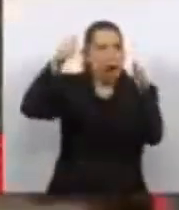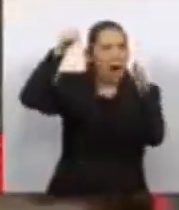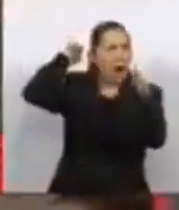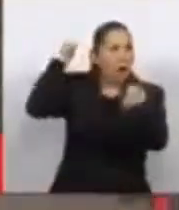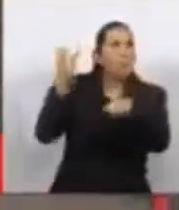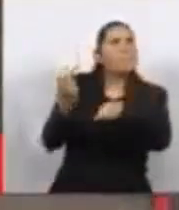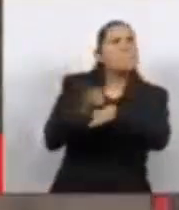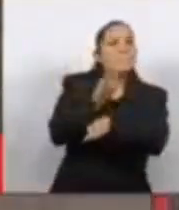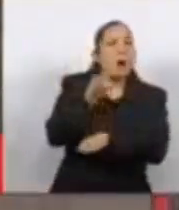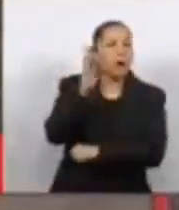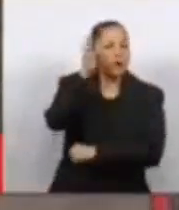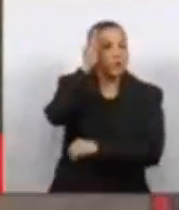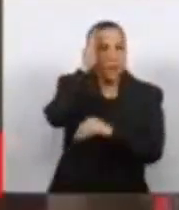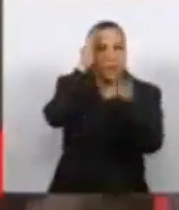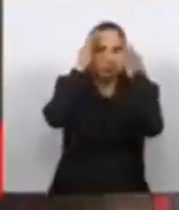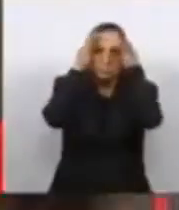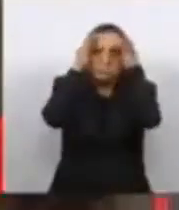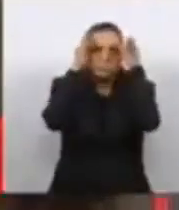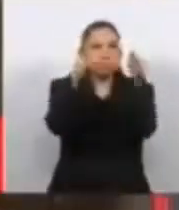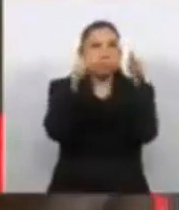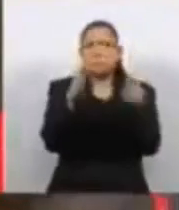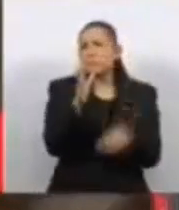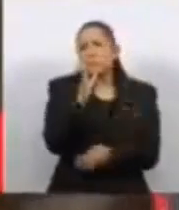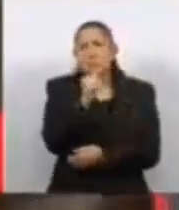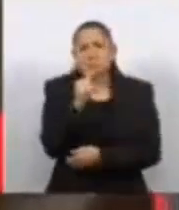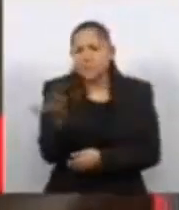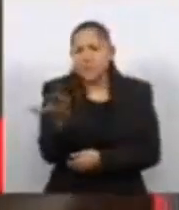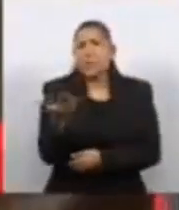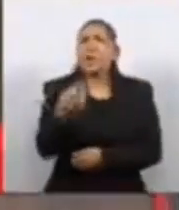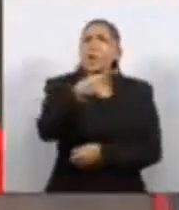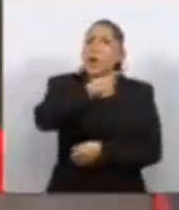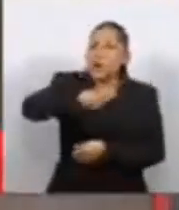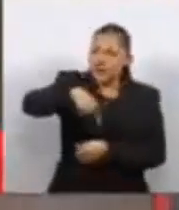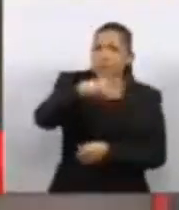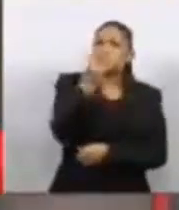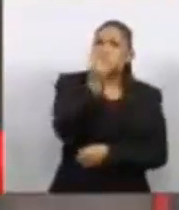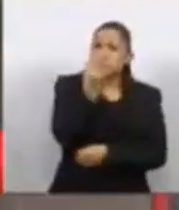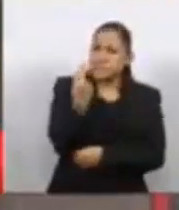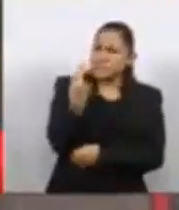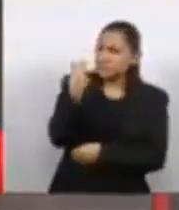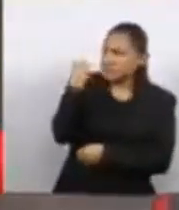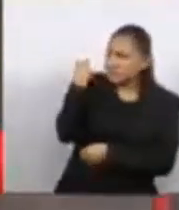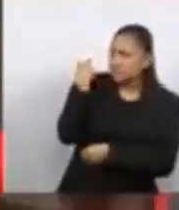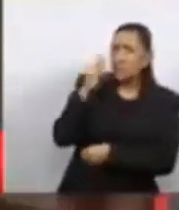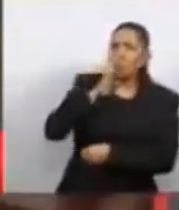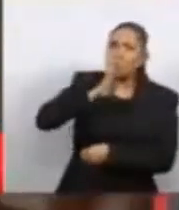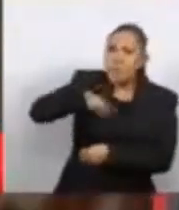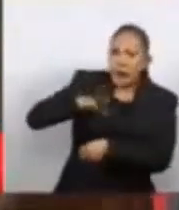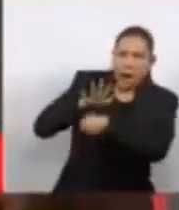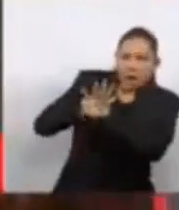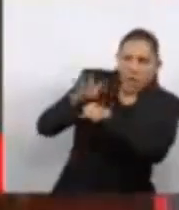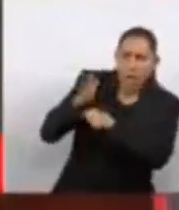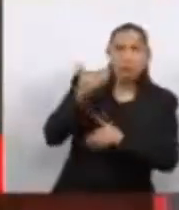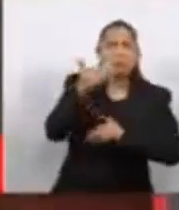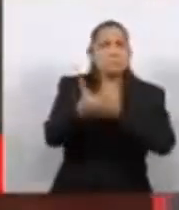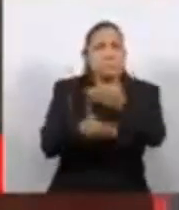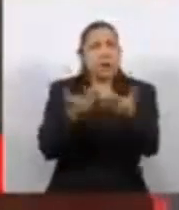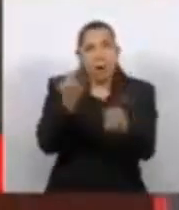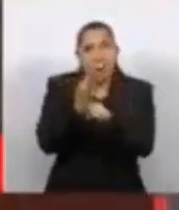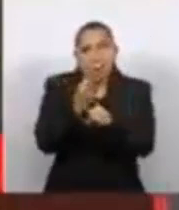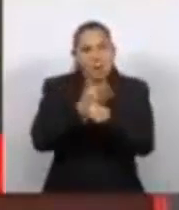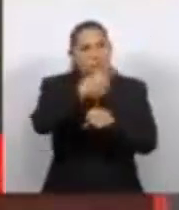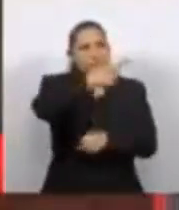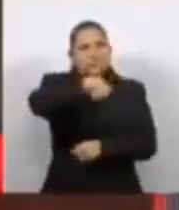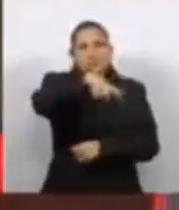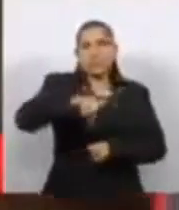llevaron al país a incontables crisis económicas como el gobierno que hoy no puede conducir la economía nacional por sus